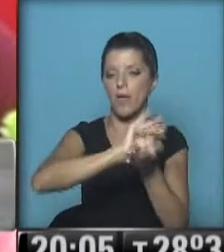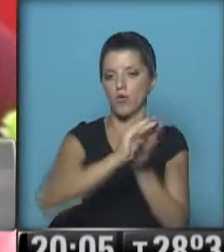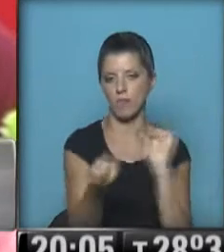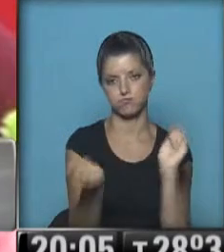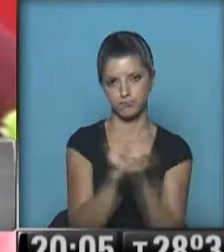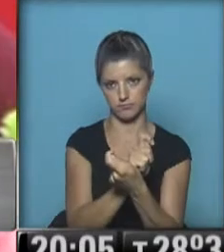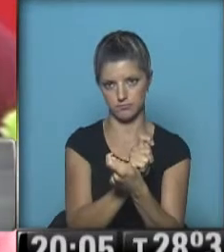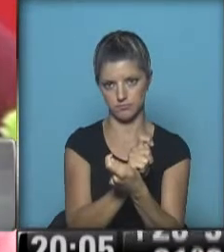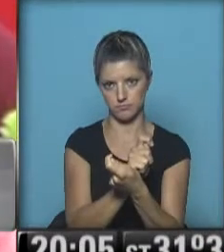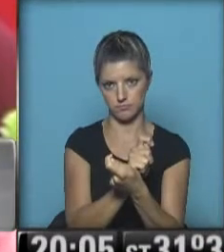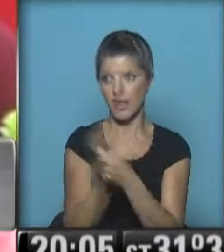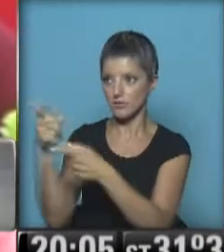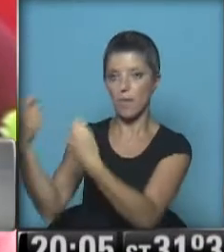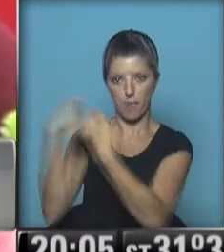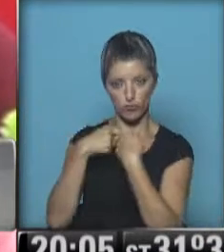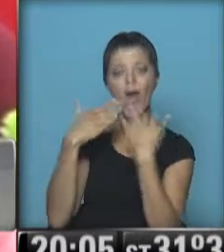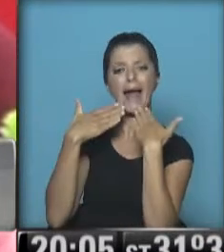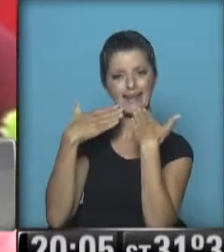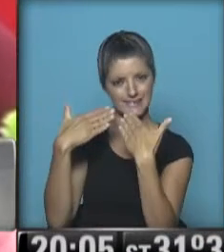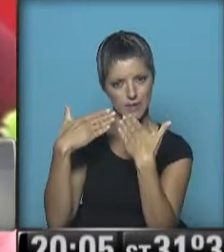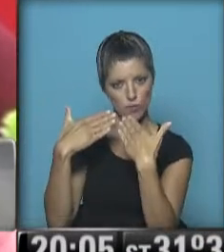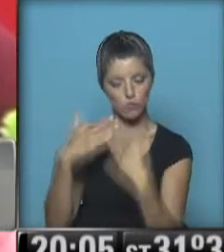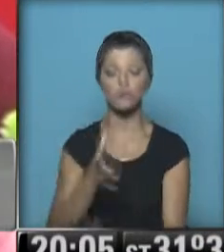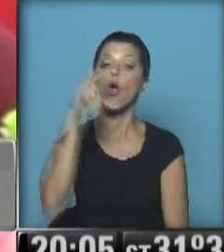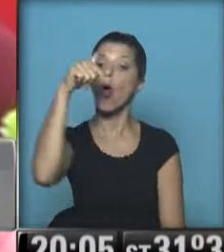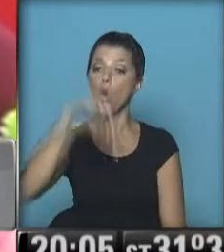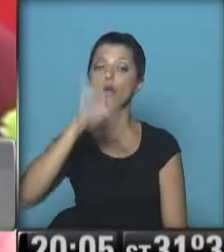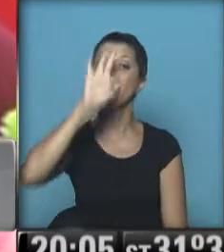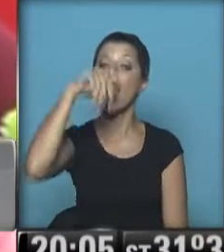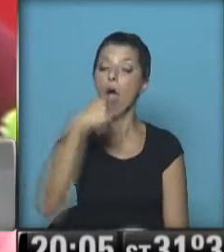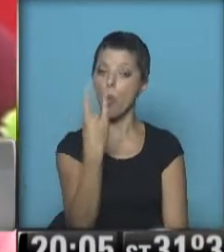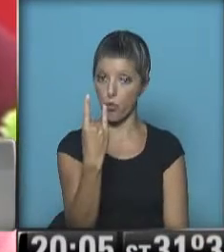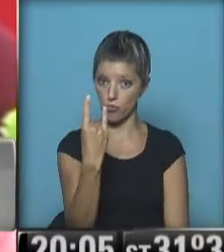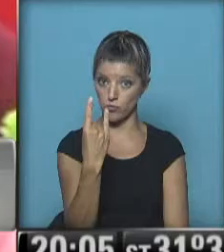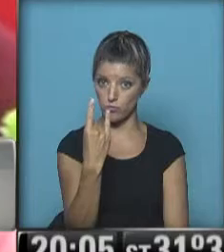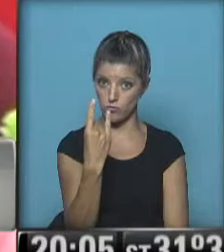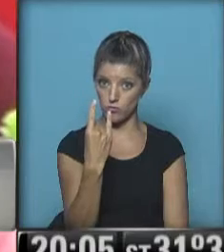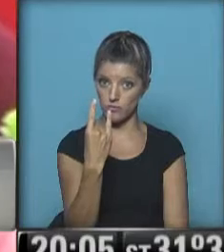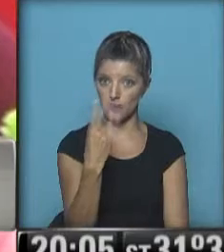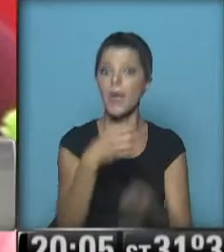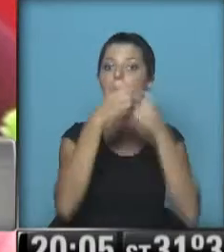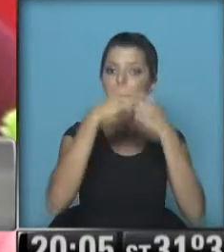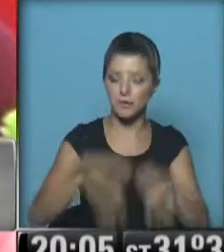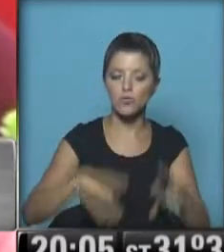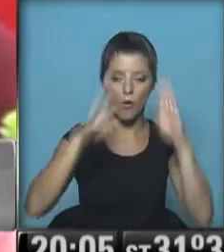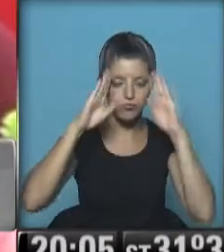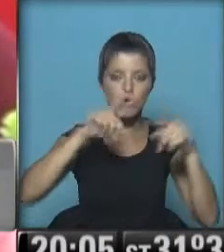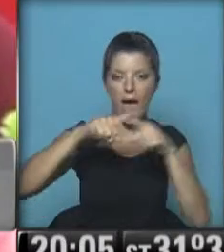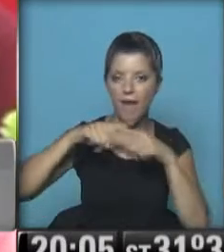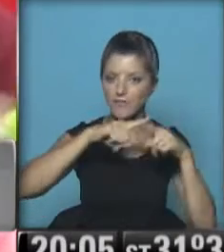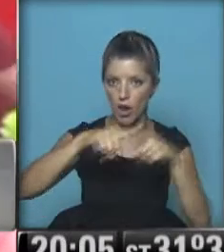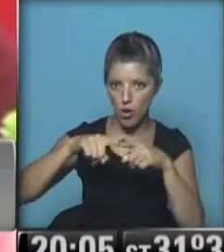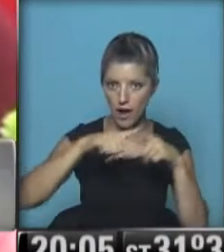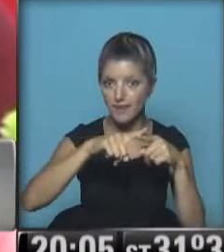de deudas soberanas. Hoy en las Naciones Unidas ha comenzado a tratarse